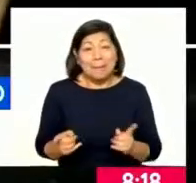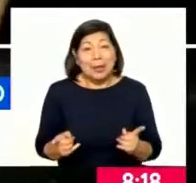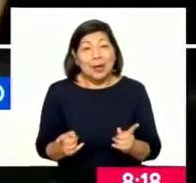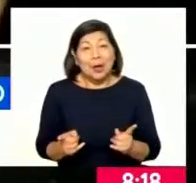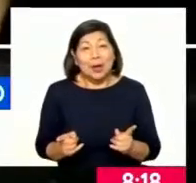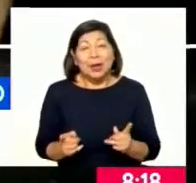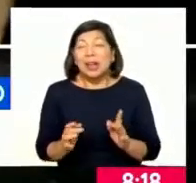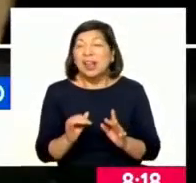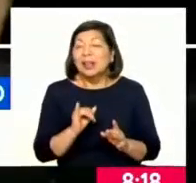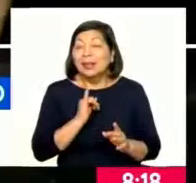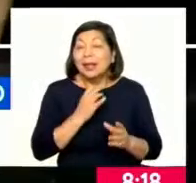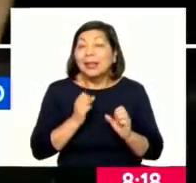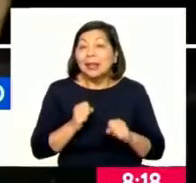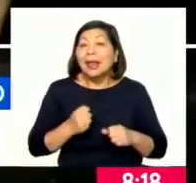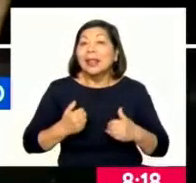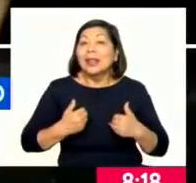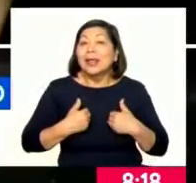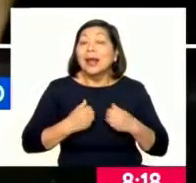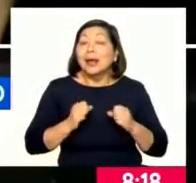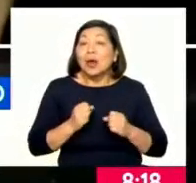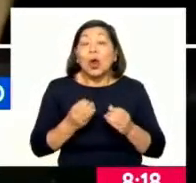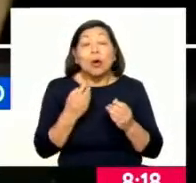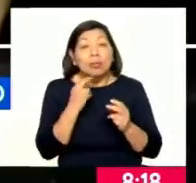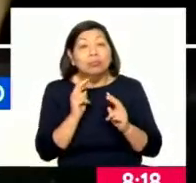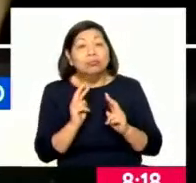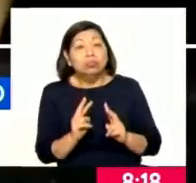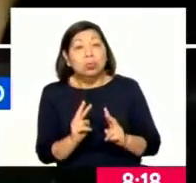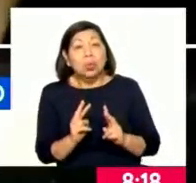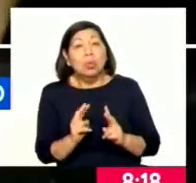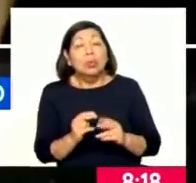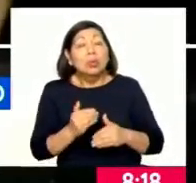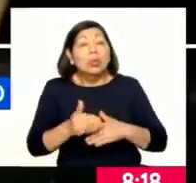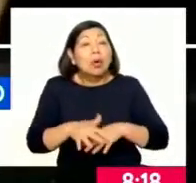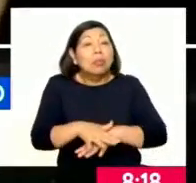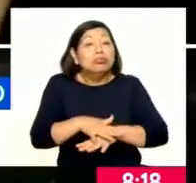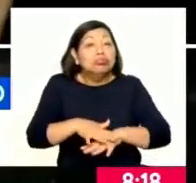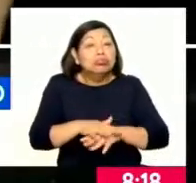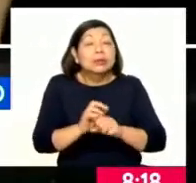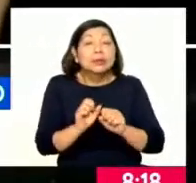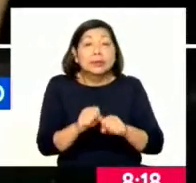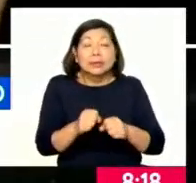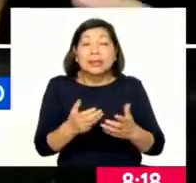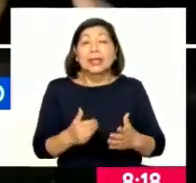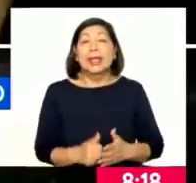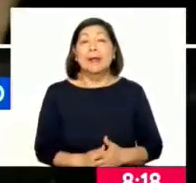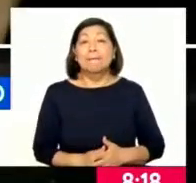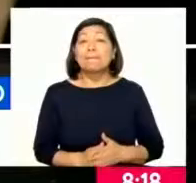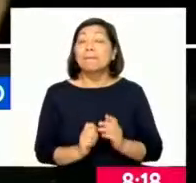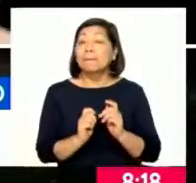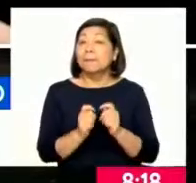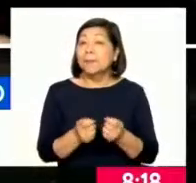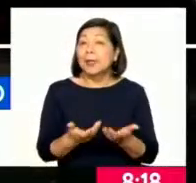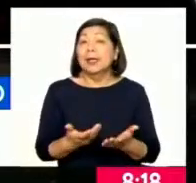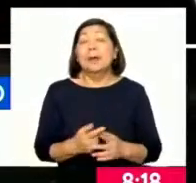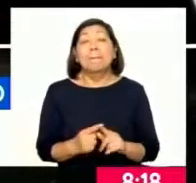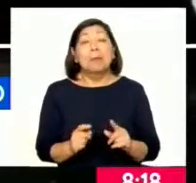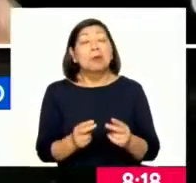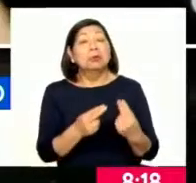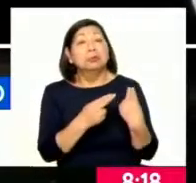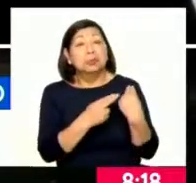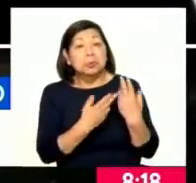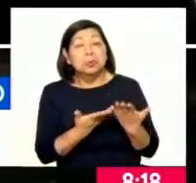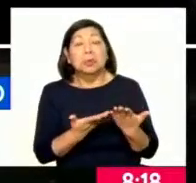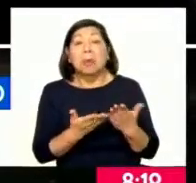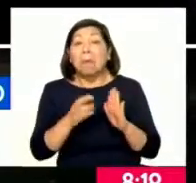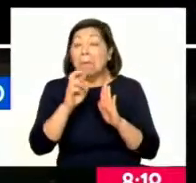de una entidad, sino que debería estar contemplado en un instrumento de planificación que establezca tareas específicas, responsables,